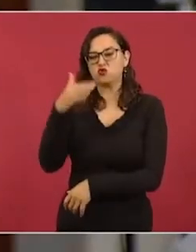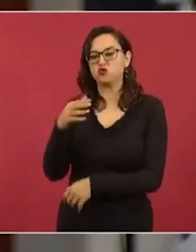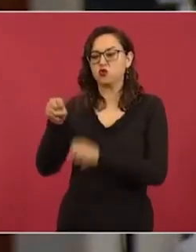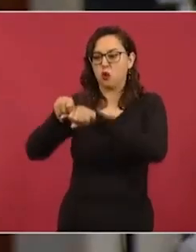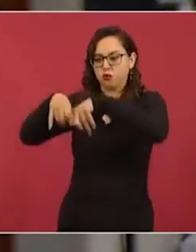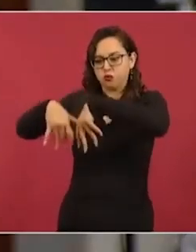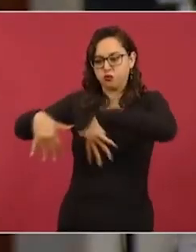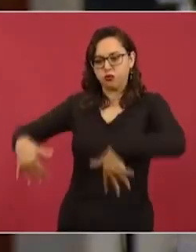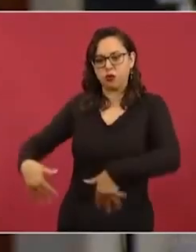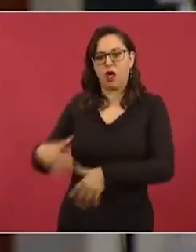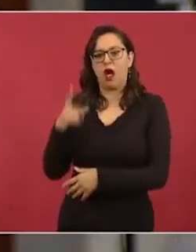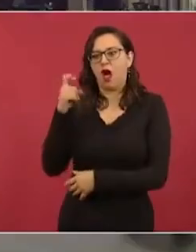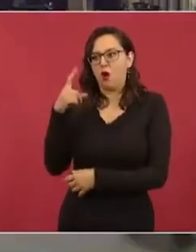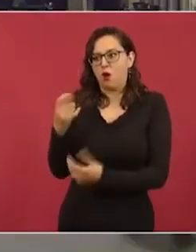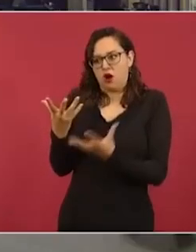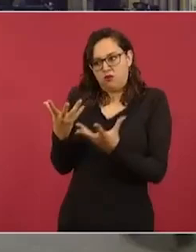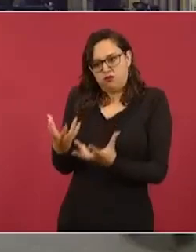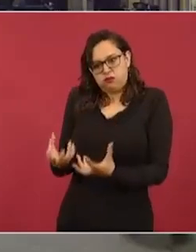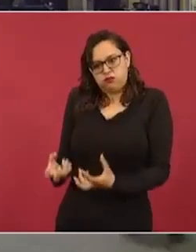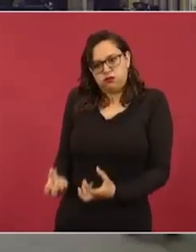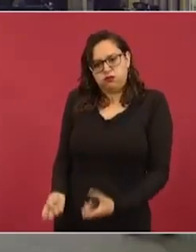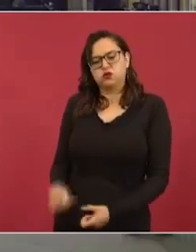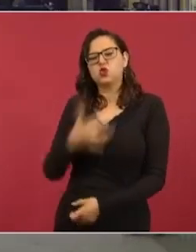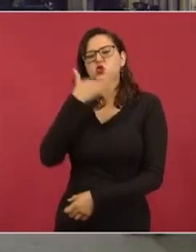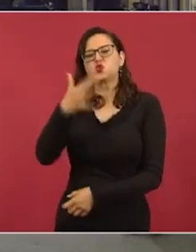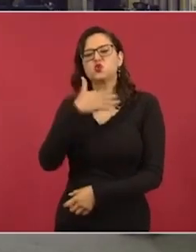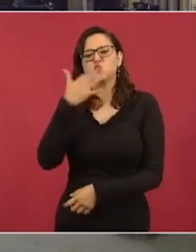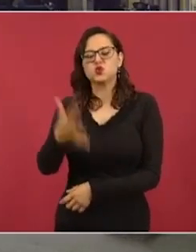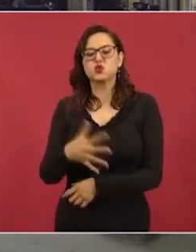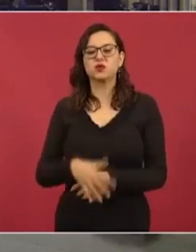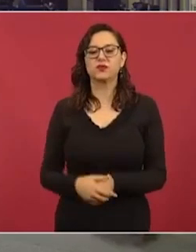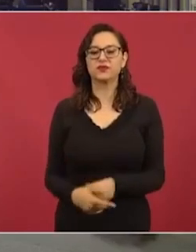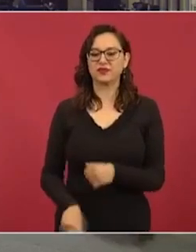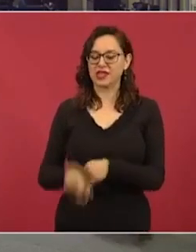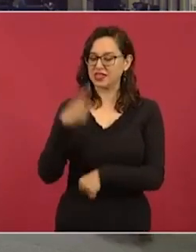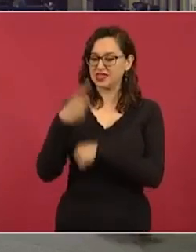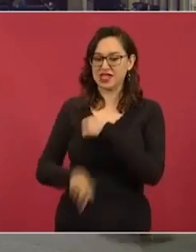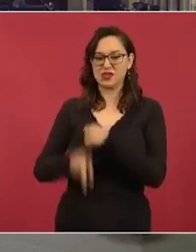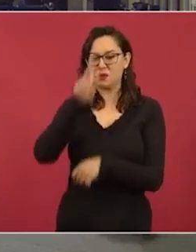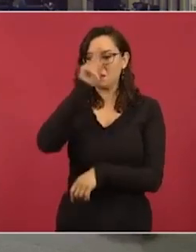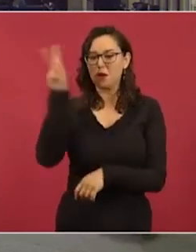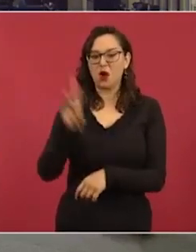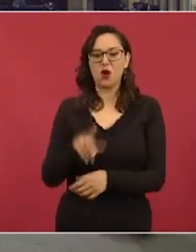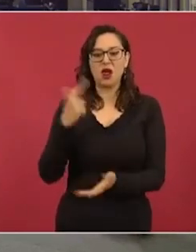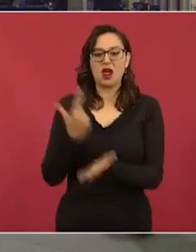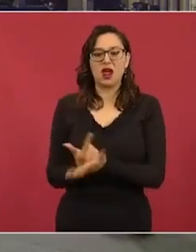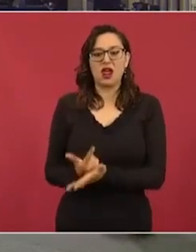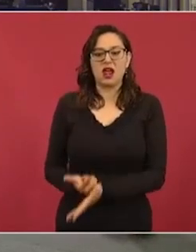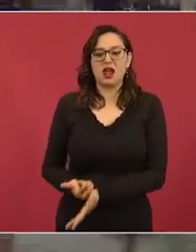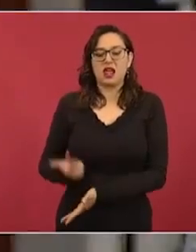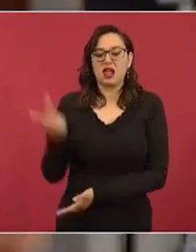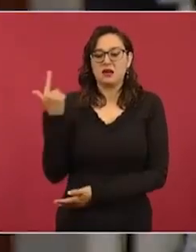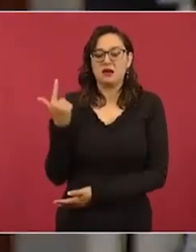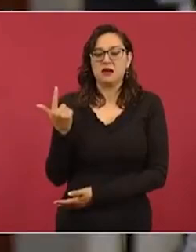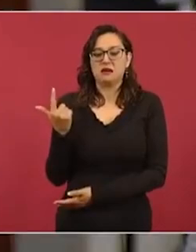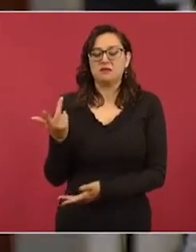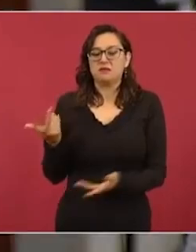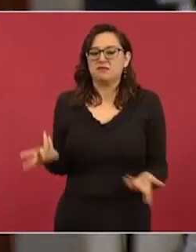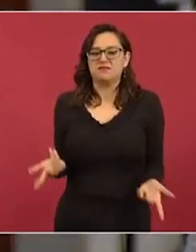fuerte, porque destruyen hasta con dinamita para hacer los